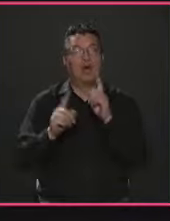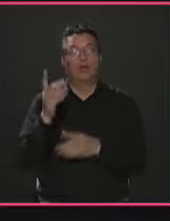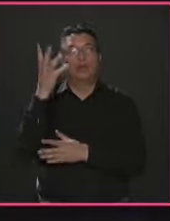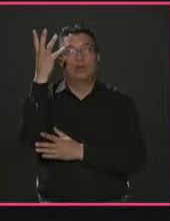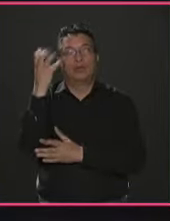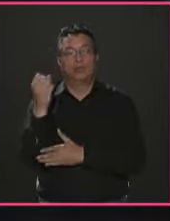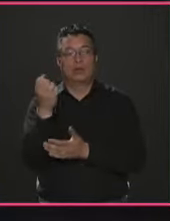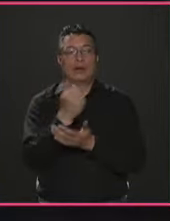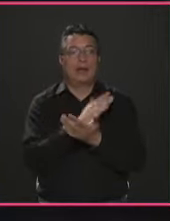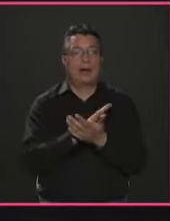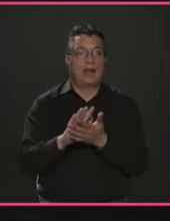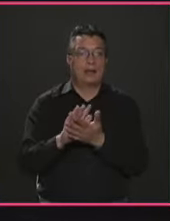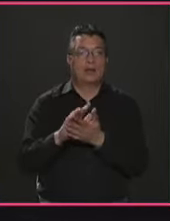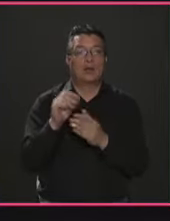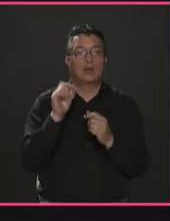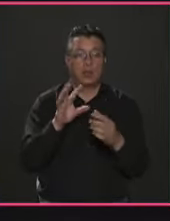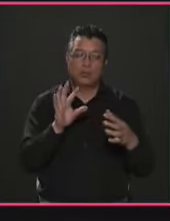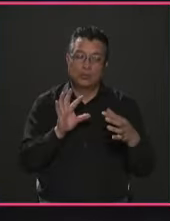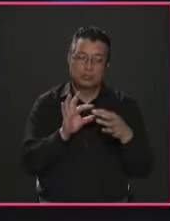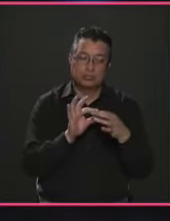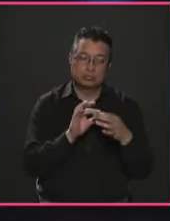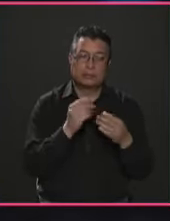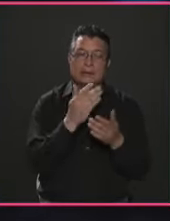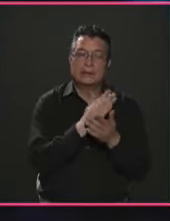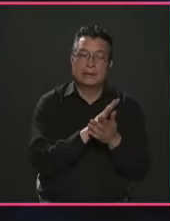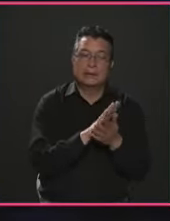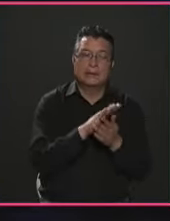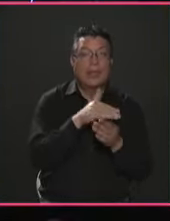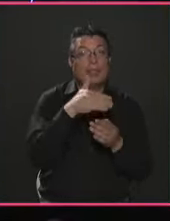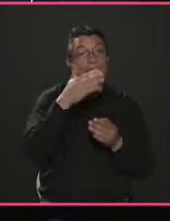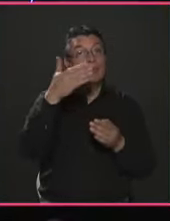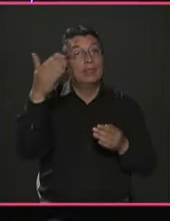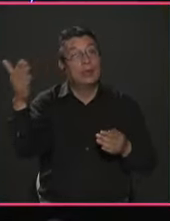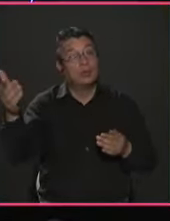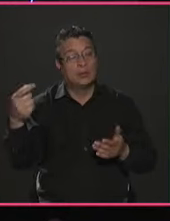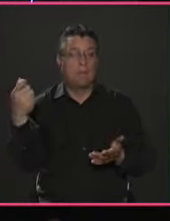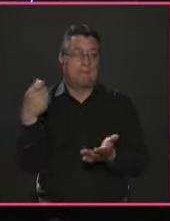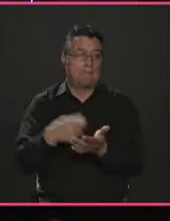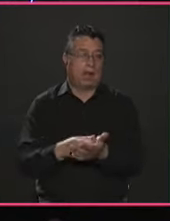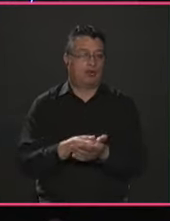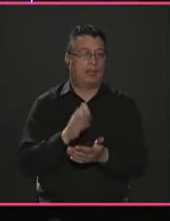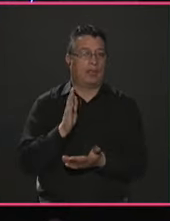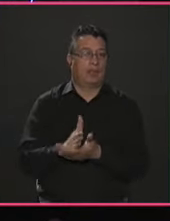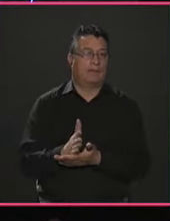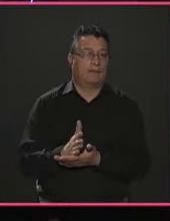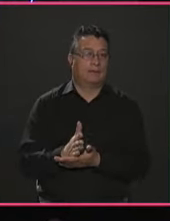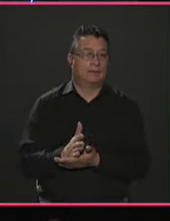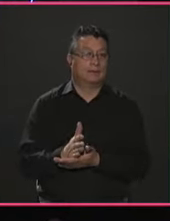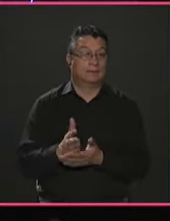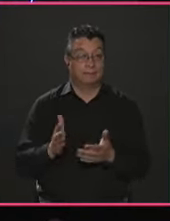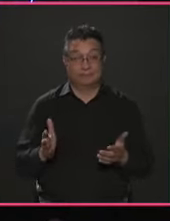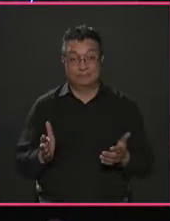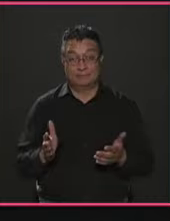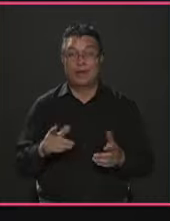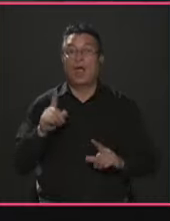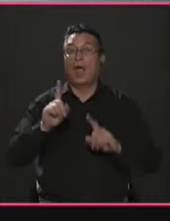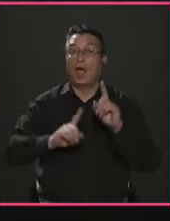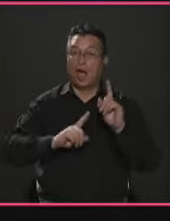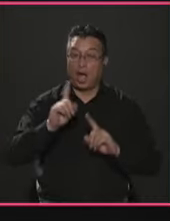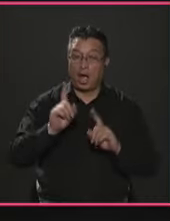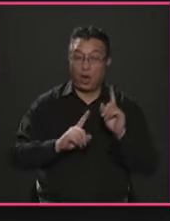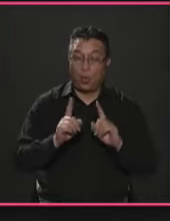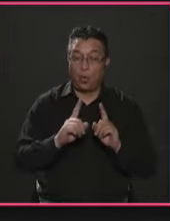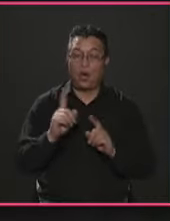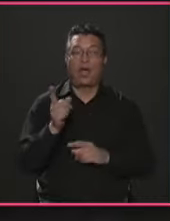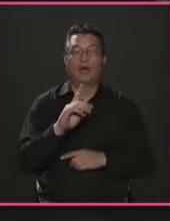gratuitamente te enganchan un poco pero después Tienes que empezar a pagar algunas no